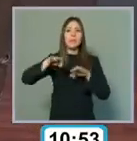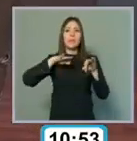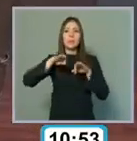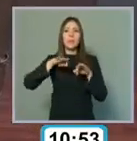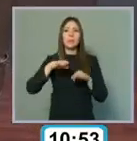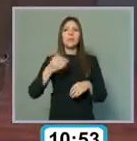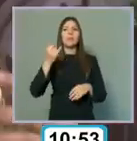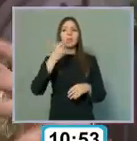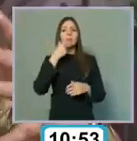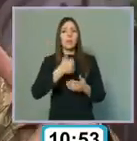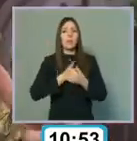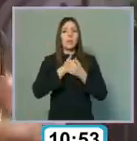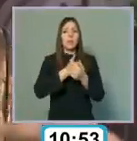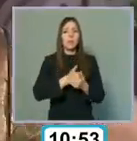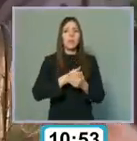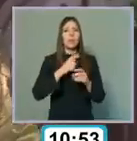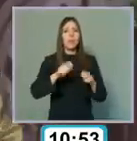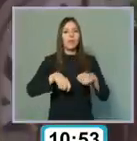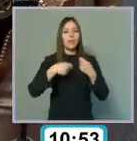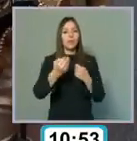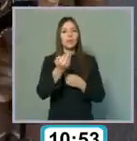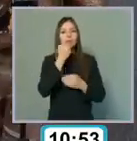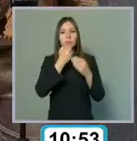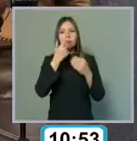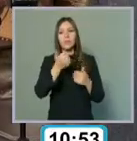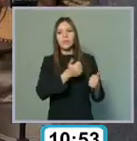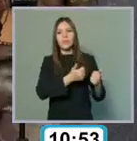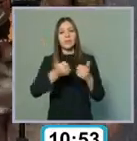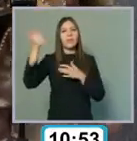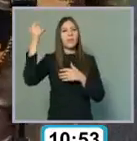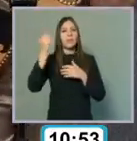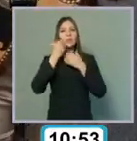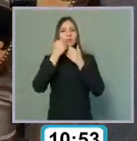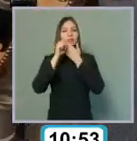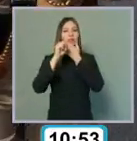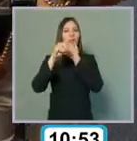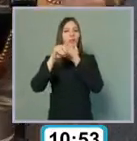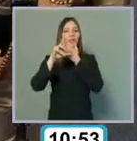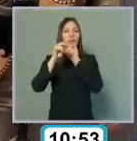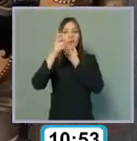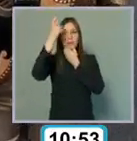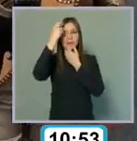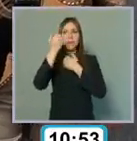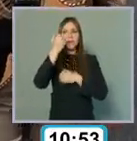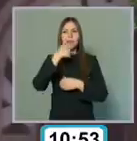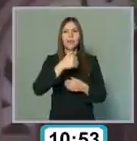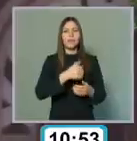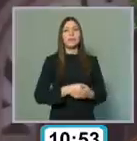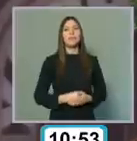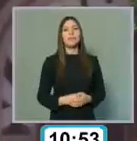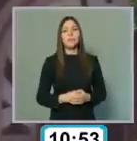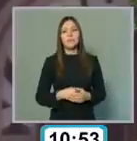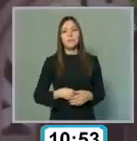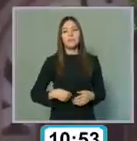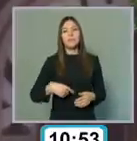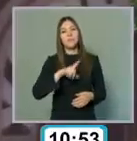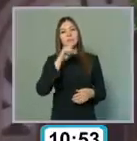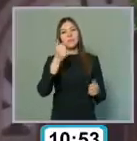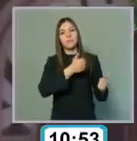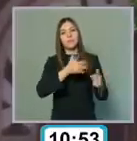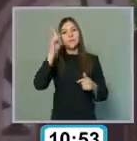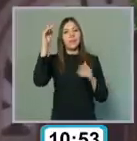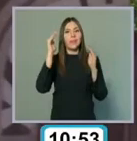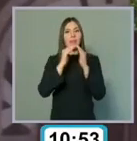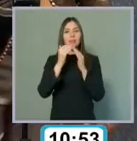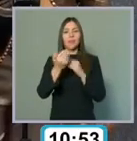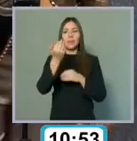nos mandó a su asistente ahí, nos mandó un cabrito y nosotros nos lo llevamos para O allá, sea, para todo, Sonora. ¿verdad? No creo que se lo hayan comido. No, luego, cómo ¿verdad? no, claro. Con tu hueso me lo comí. Con